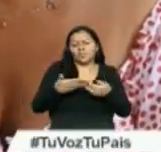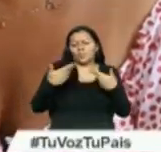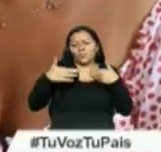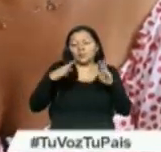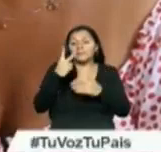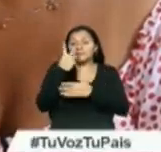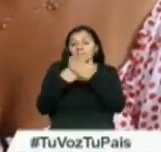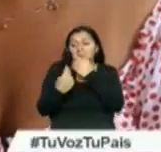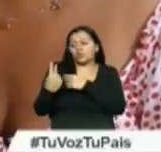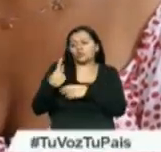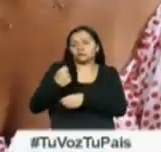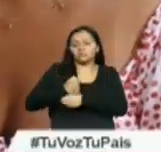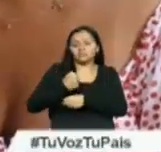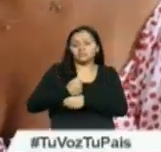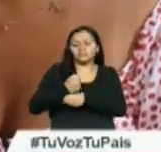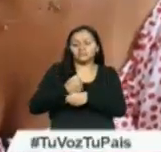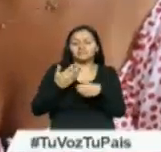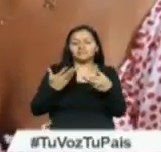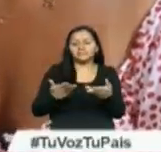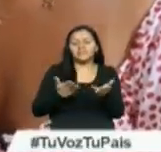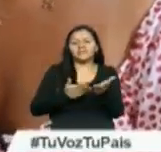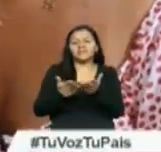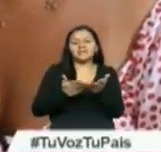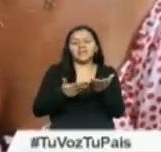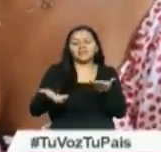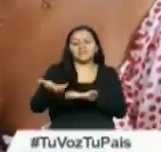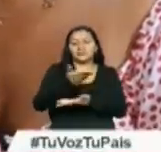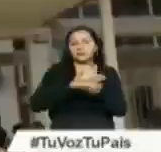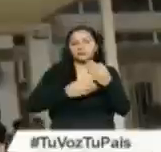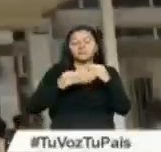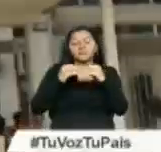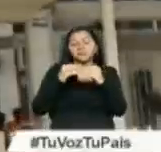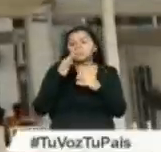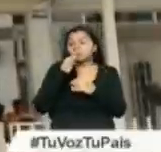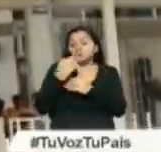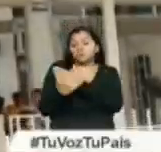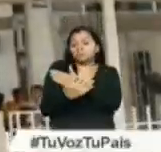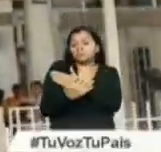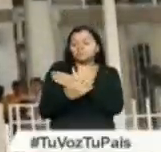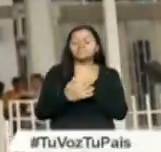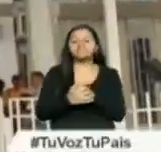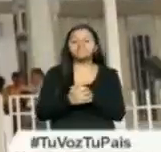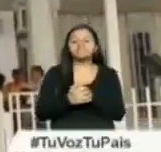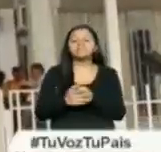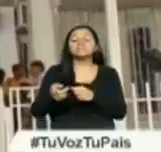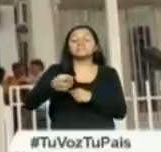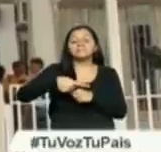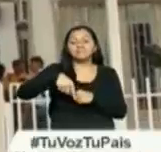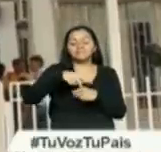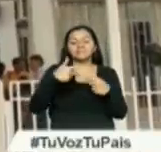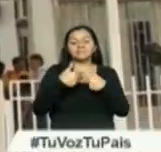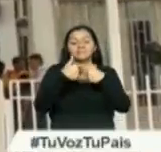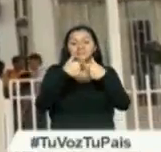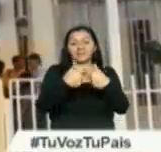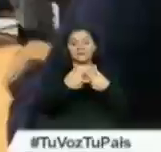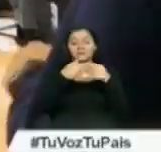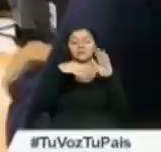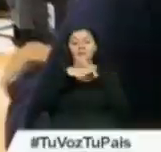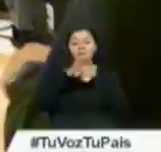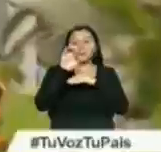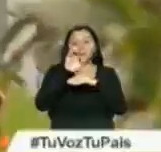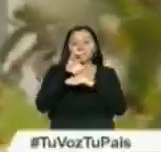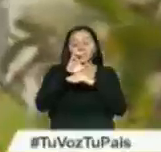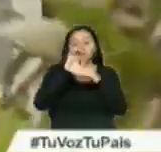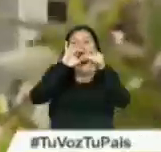estamos dispuestos para la persona que necesite nuestro servicio. Estamos a la orden. En el marco del crédito Contigo Ecuador, diseñado por el